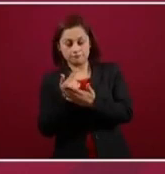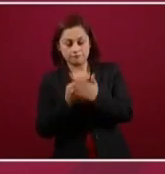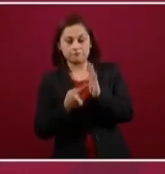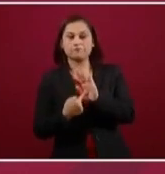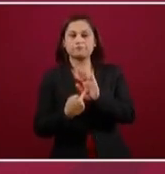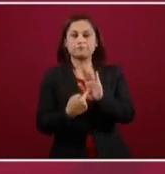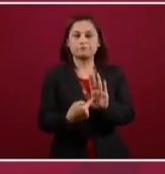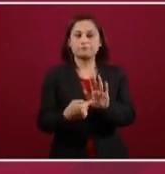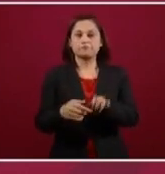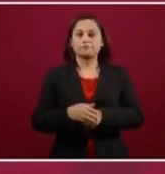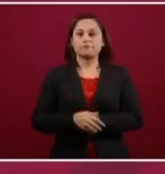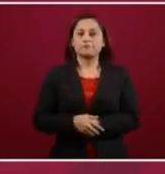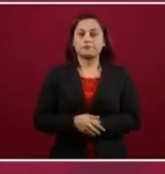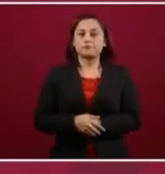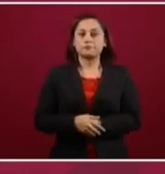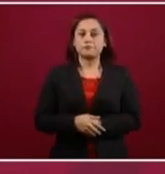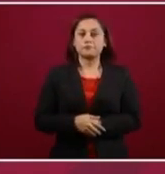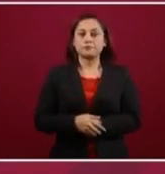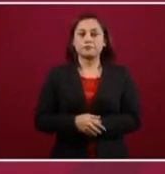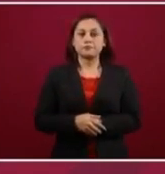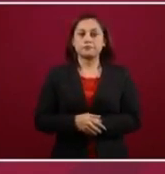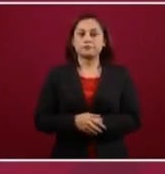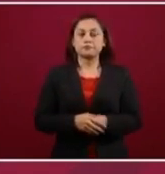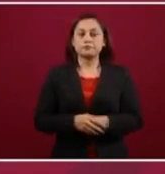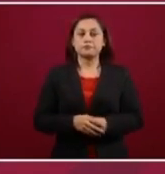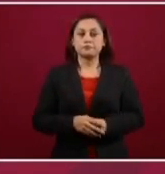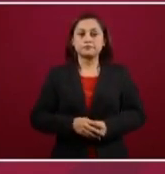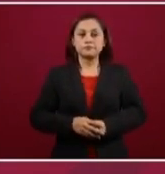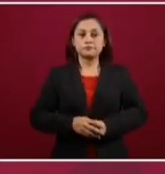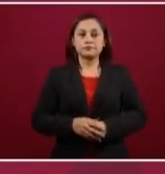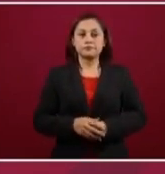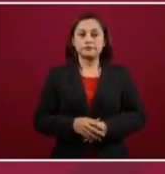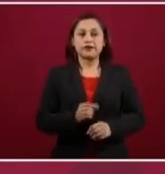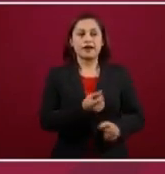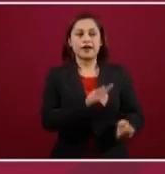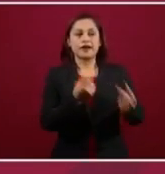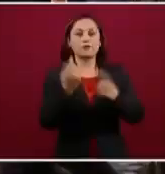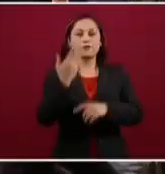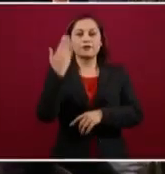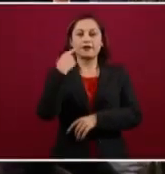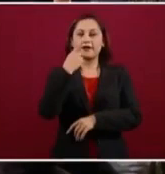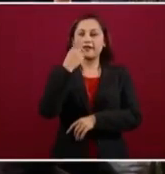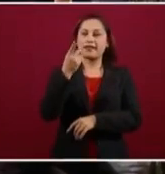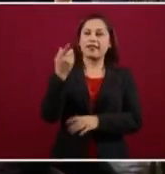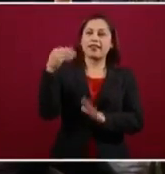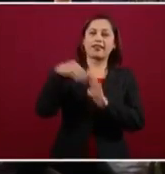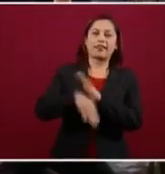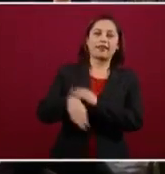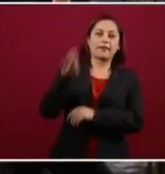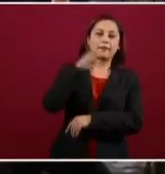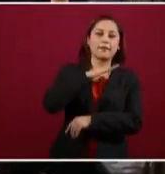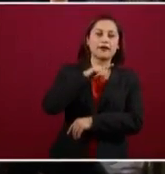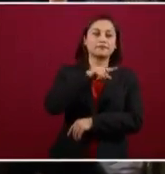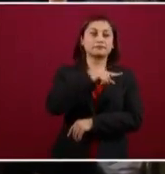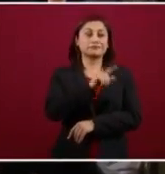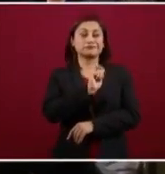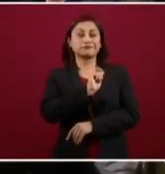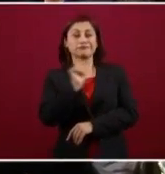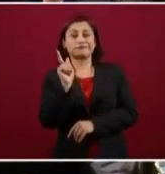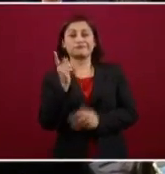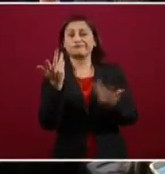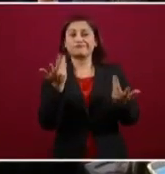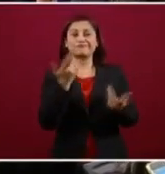No les funcionó su pronóstico a los expertos